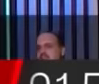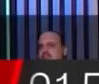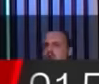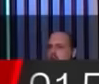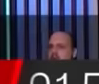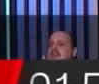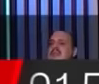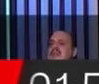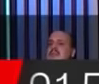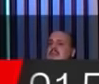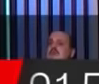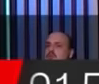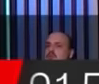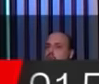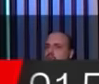los subsidios?